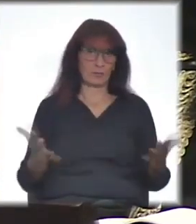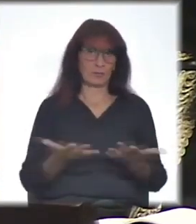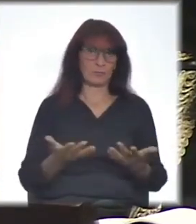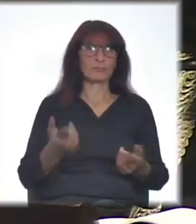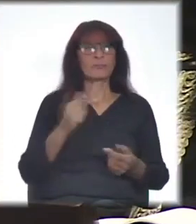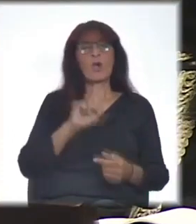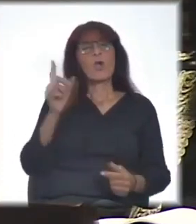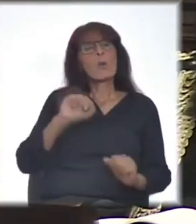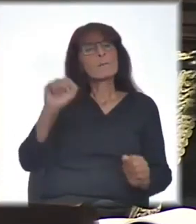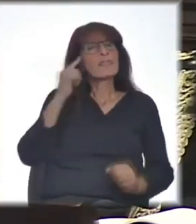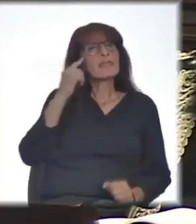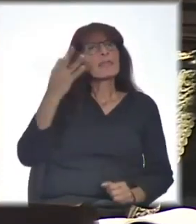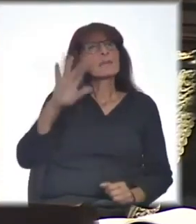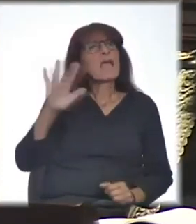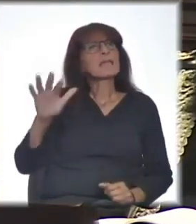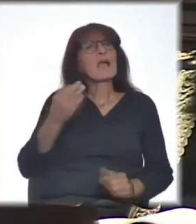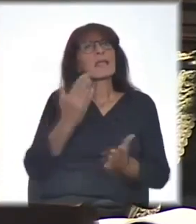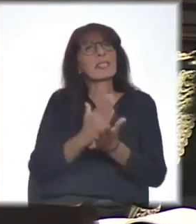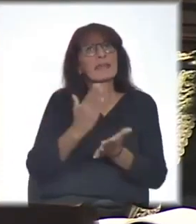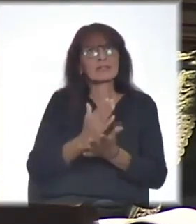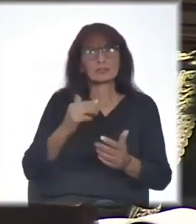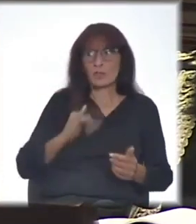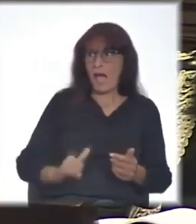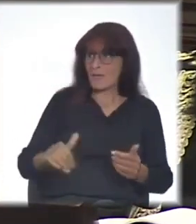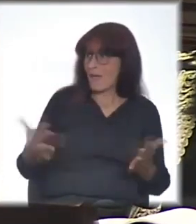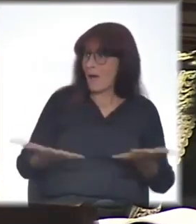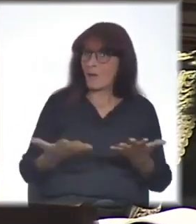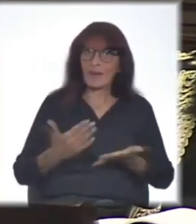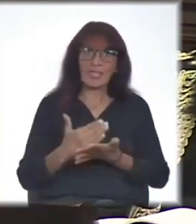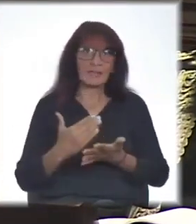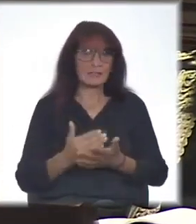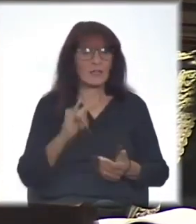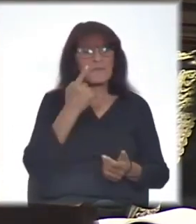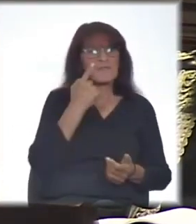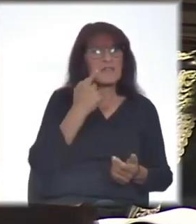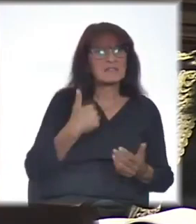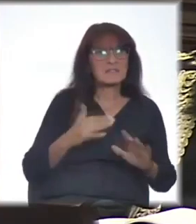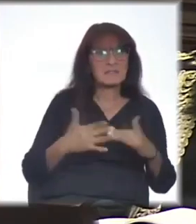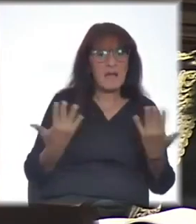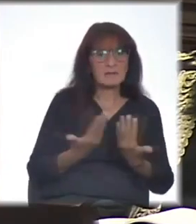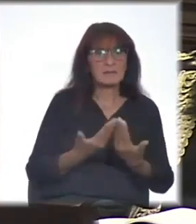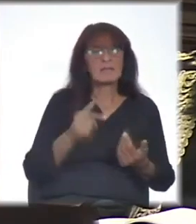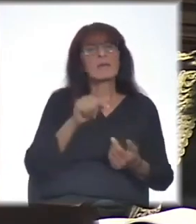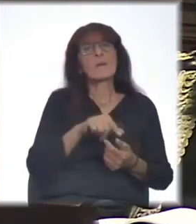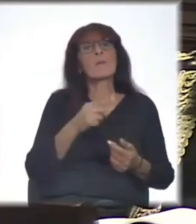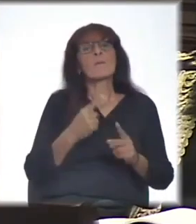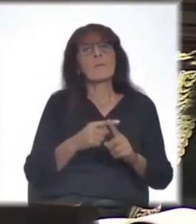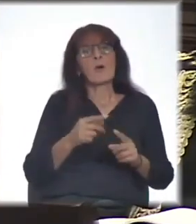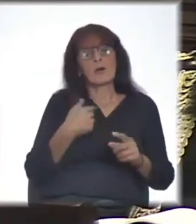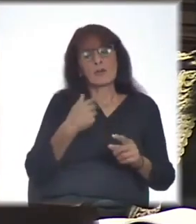podemos imaginarnos sin el Estado de Derecho que nos ampara, ni las normas de convivencia en paz, que quizás por